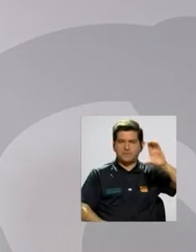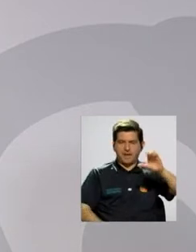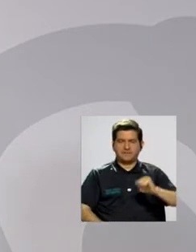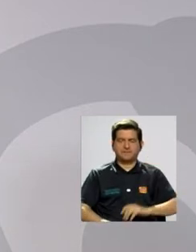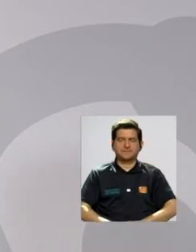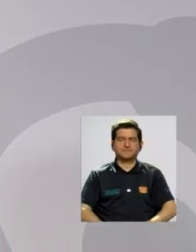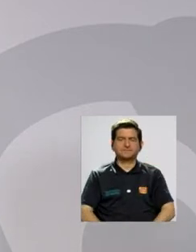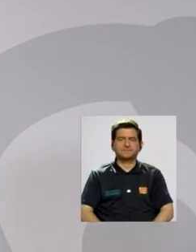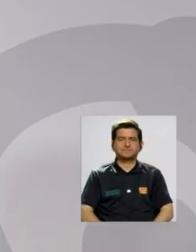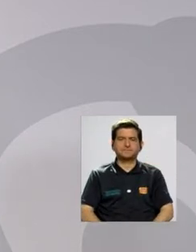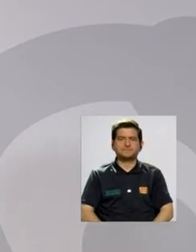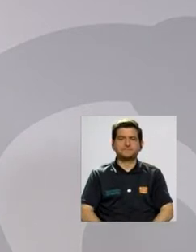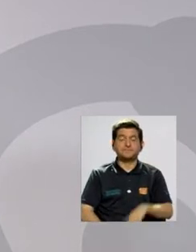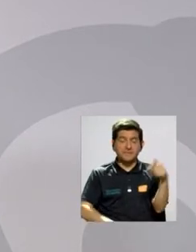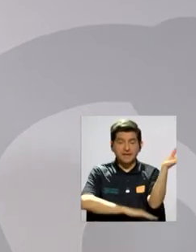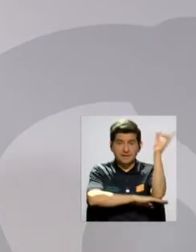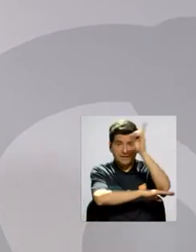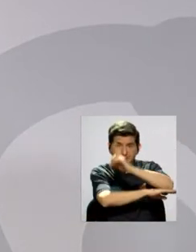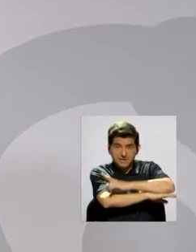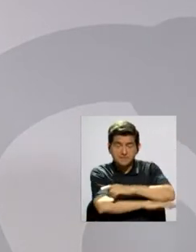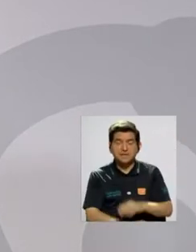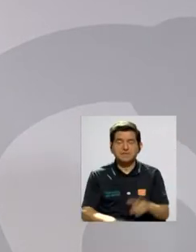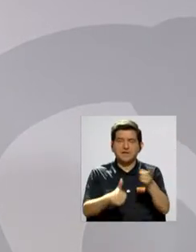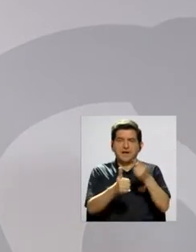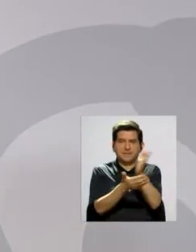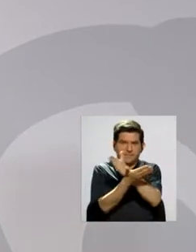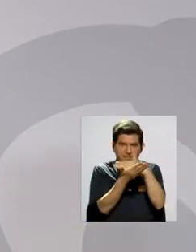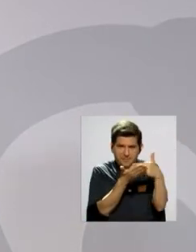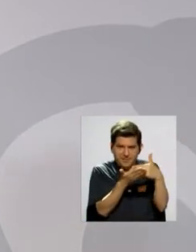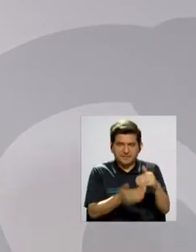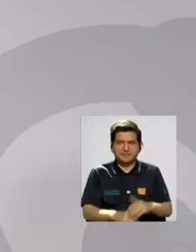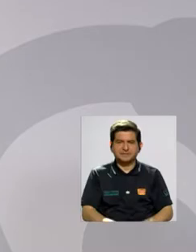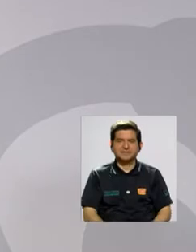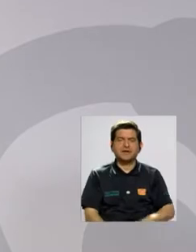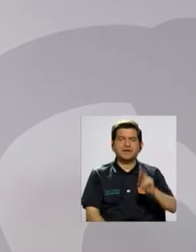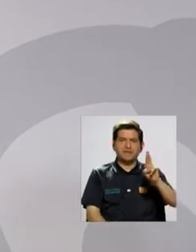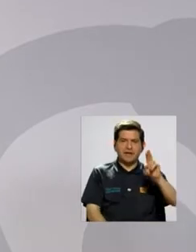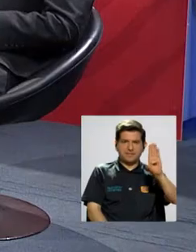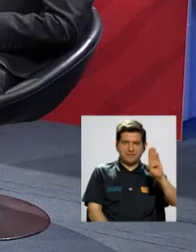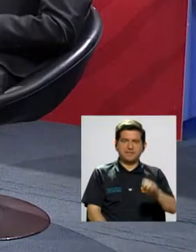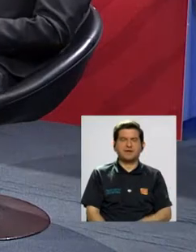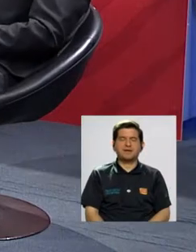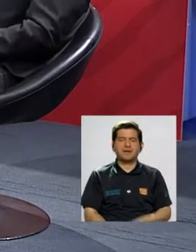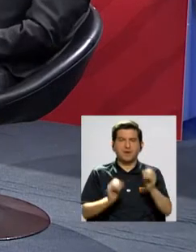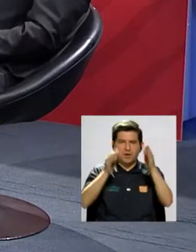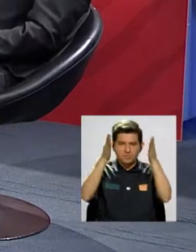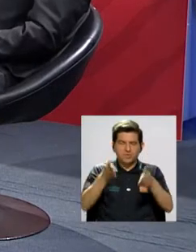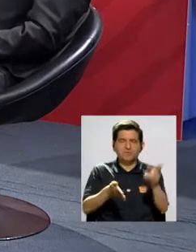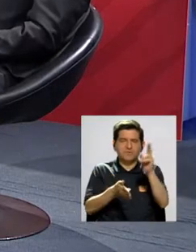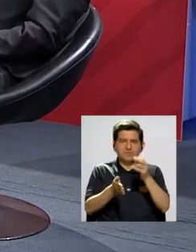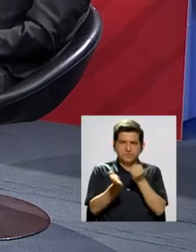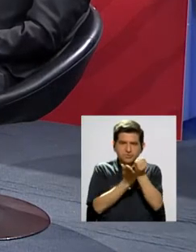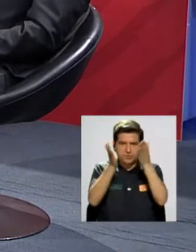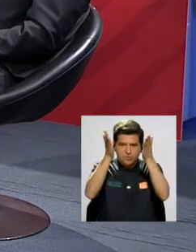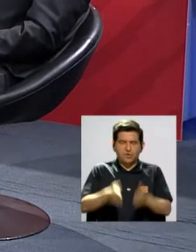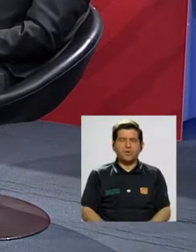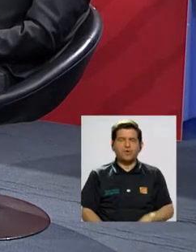Acción Ciudadana. El día de hoy tuvimos en esta primera parte a Randall Blanco, académico, investigador y